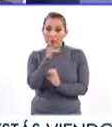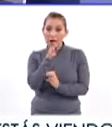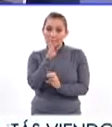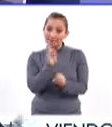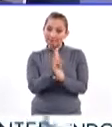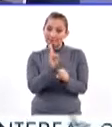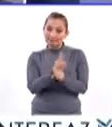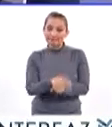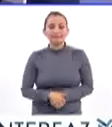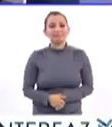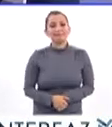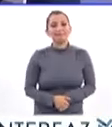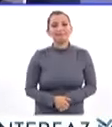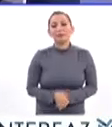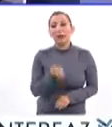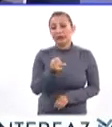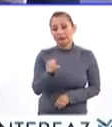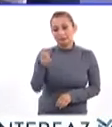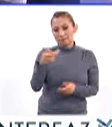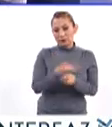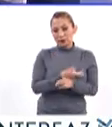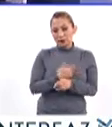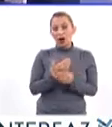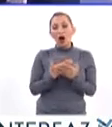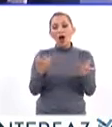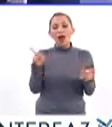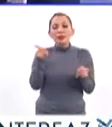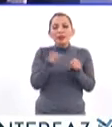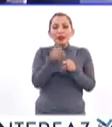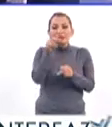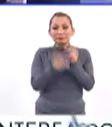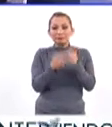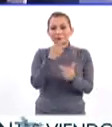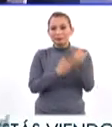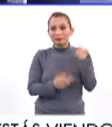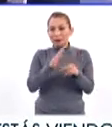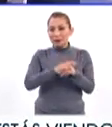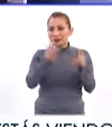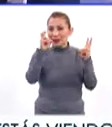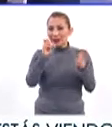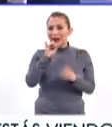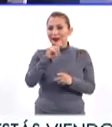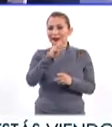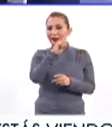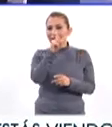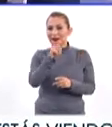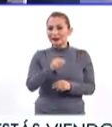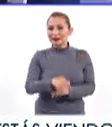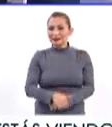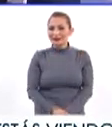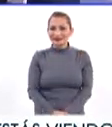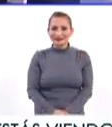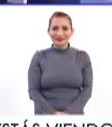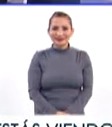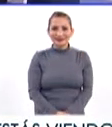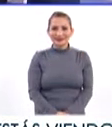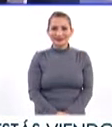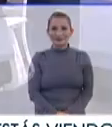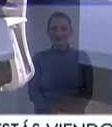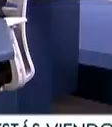padres. Así es, Ana Cristina. Bueno, pues así las cosas. Vamos a hacer una breve pausa, regresamos con más temas. Esto es Interfaz.